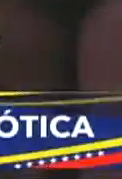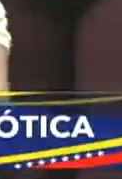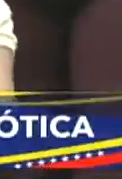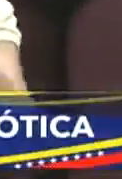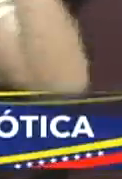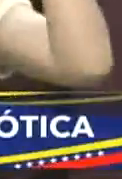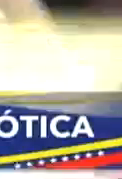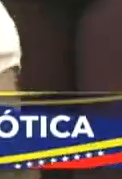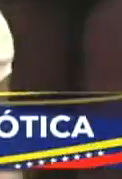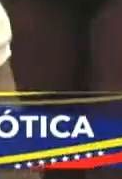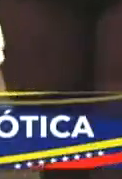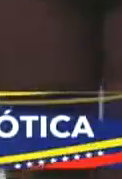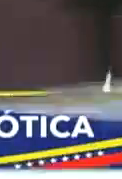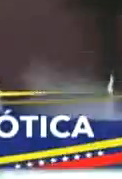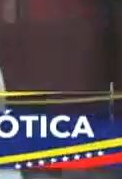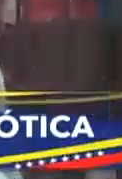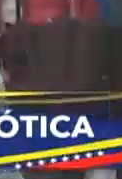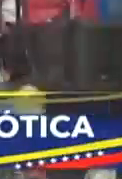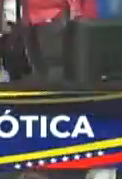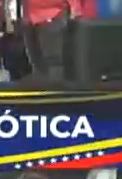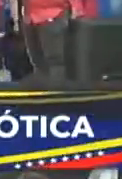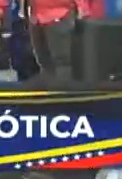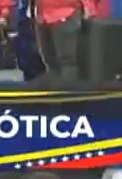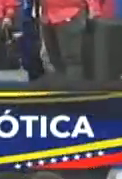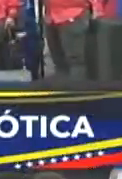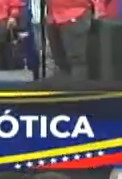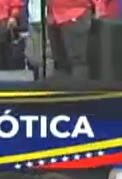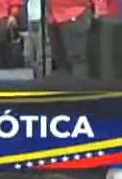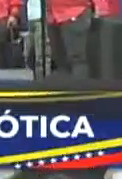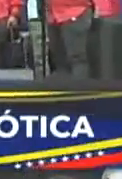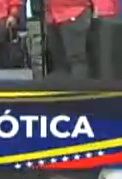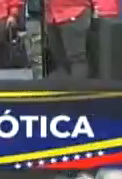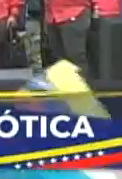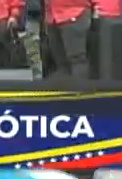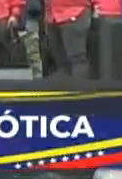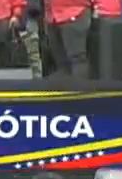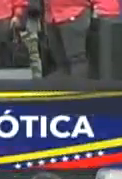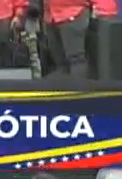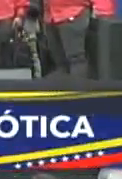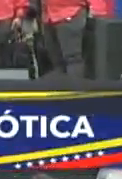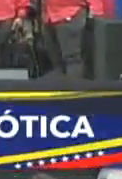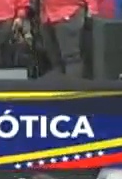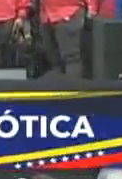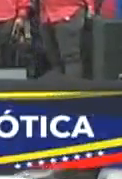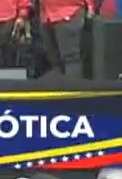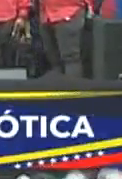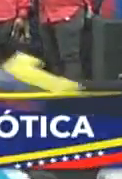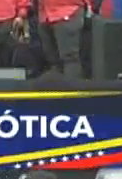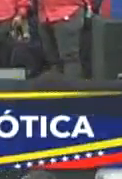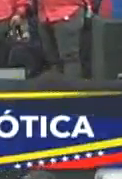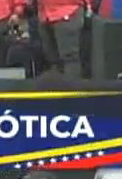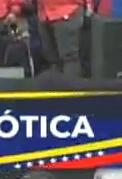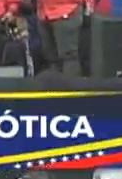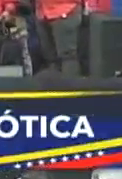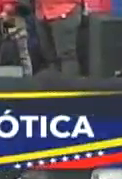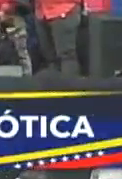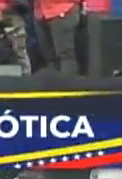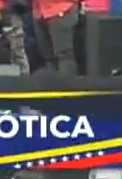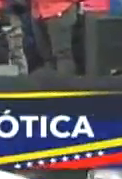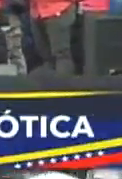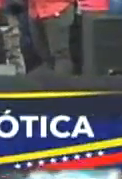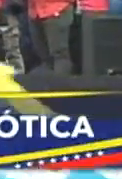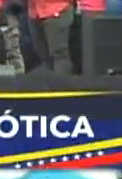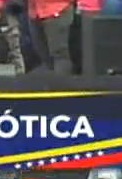Nosotros, presidente, seremos la pesadilla de aquellos que pretendan arrebatarnos nuestros sueños. Aquí está una juventud que